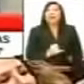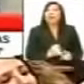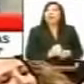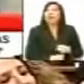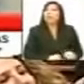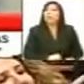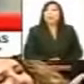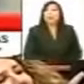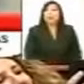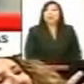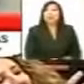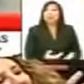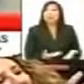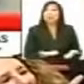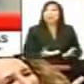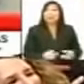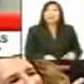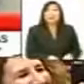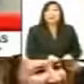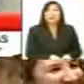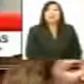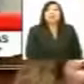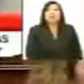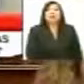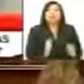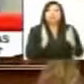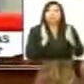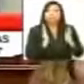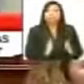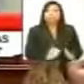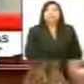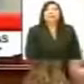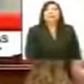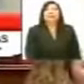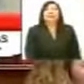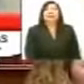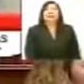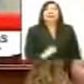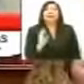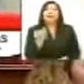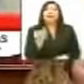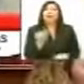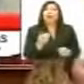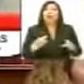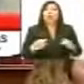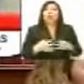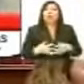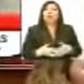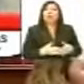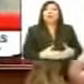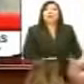años. Es bastante sintomático también de que el tema central del foro de la Cumbre de las